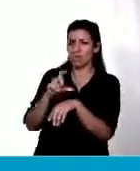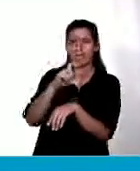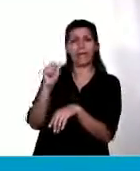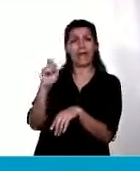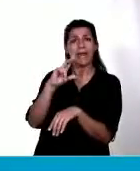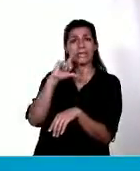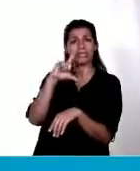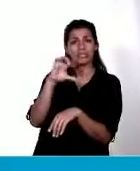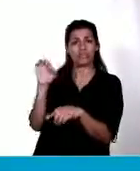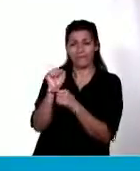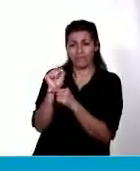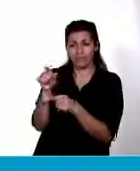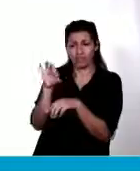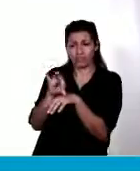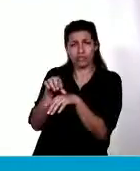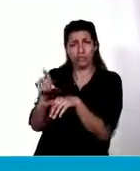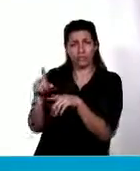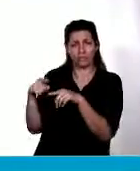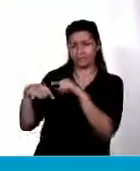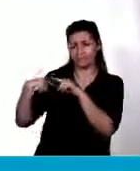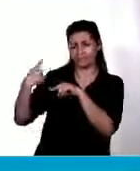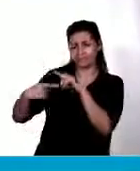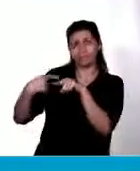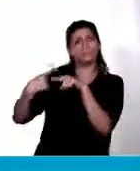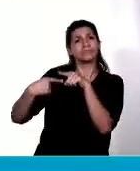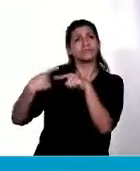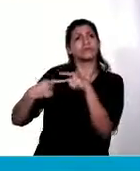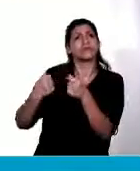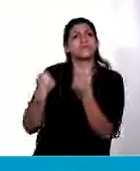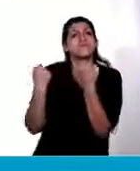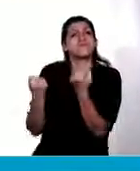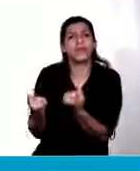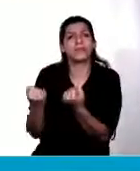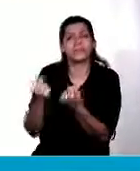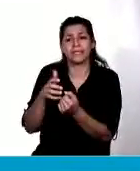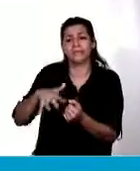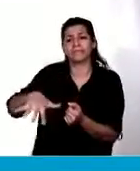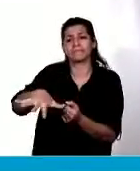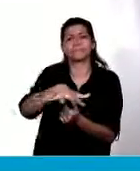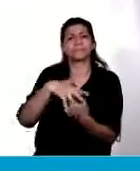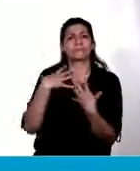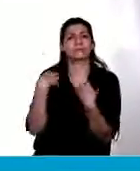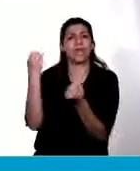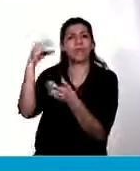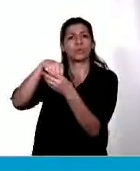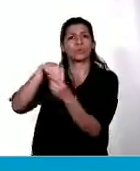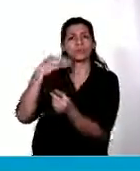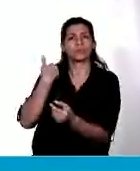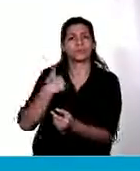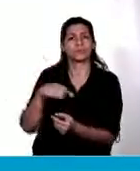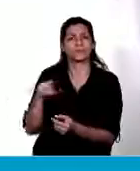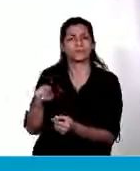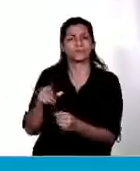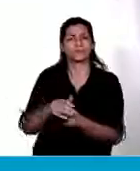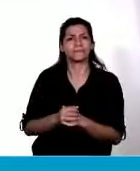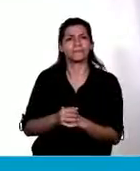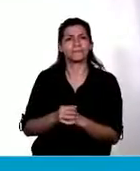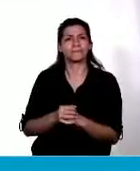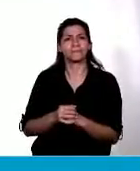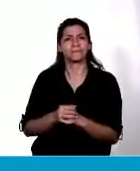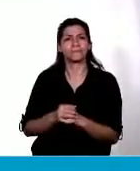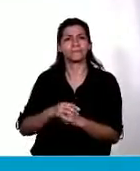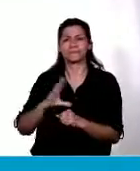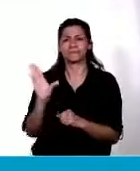forma parte de la tradición más potente del sanitarismo en la Argentina. Carrillo, todos sabemos, fue